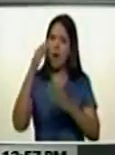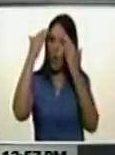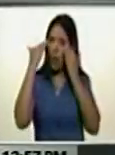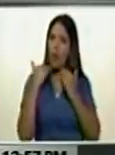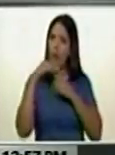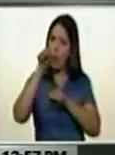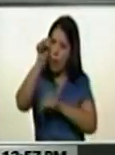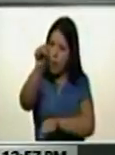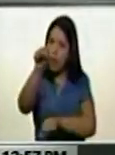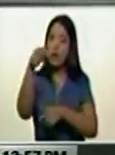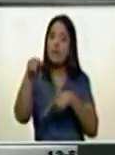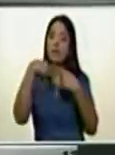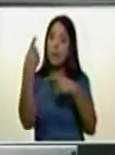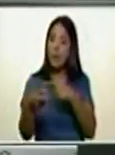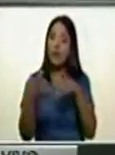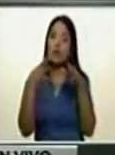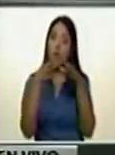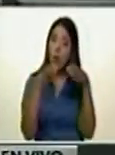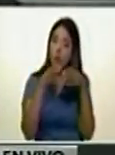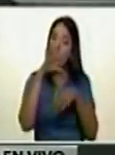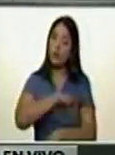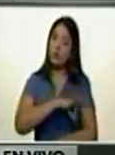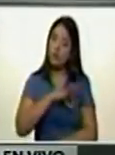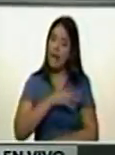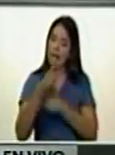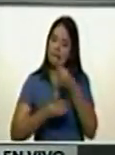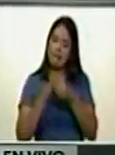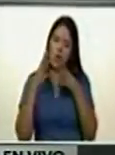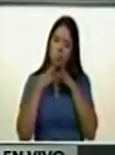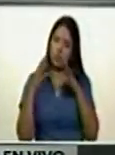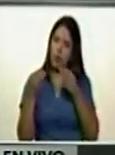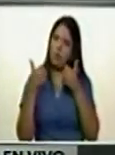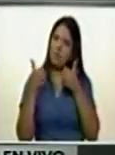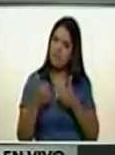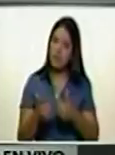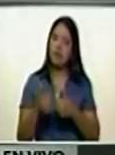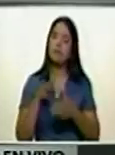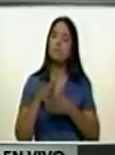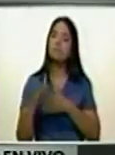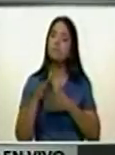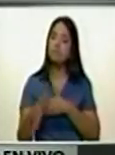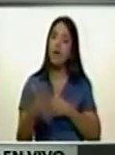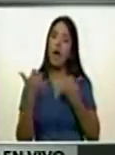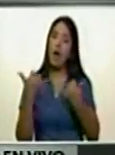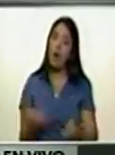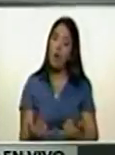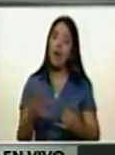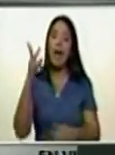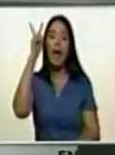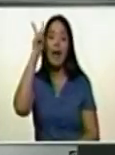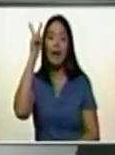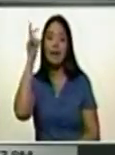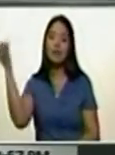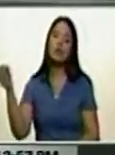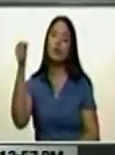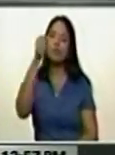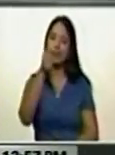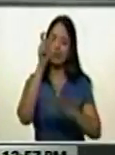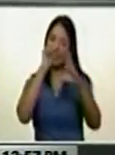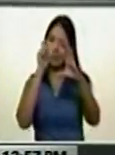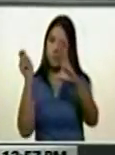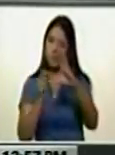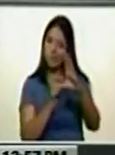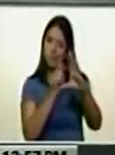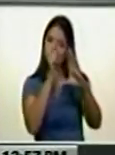los movimientos sociales hicieron lo que hicieron de manera correcta. Bueno, y allí está hoy el indio Guaycaipuro, en ese